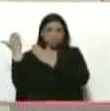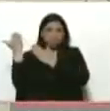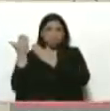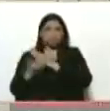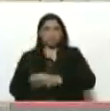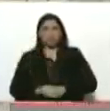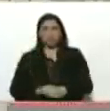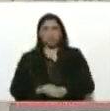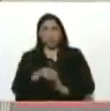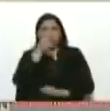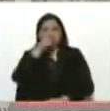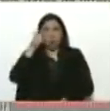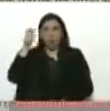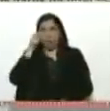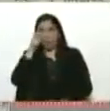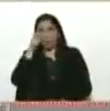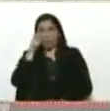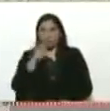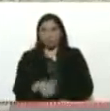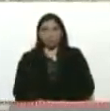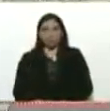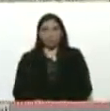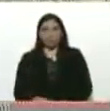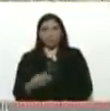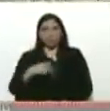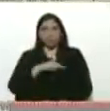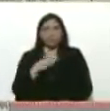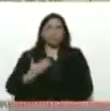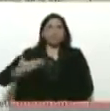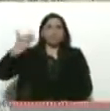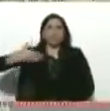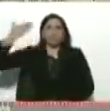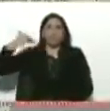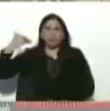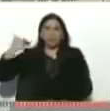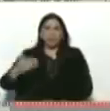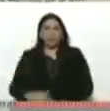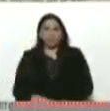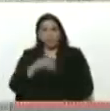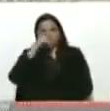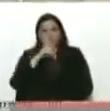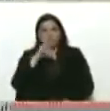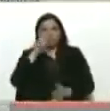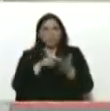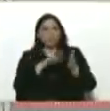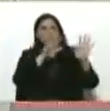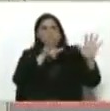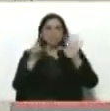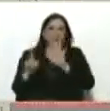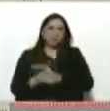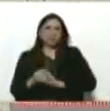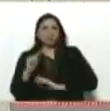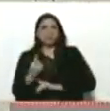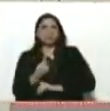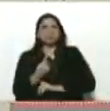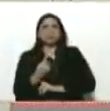estas operaciones? Vamos, podríamos remontarnos más atrás, pero vamos a remontarnos al año 2016, con